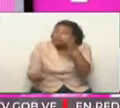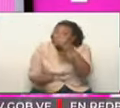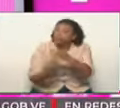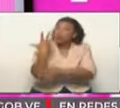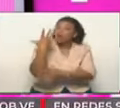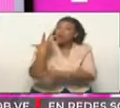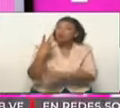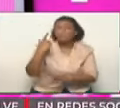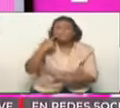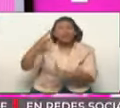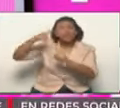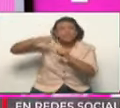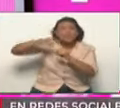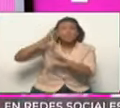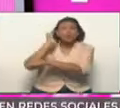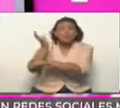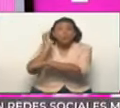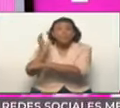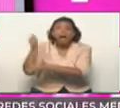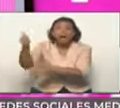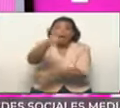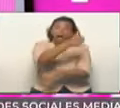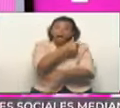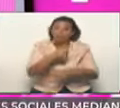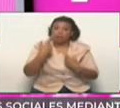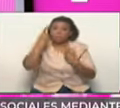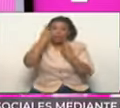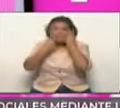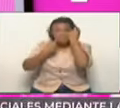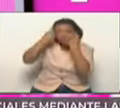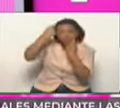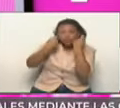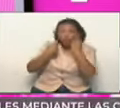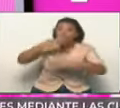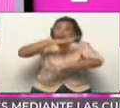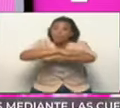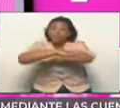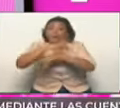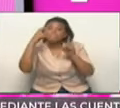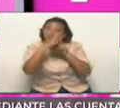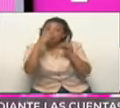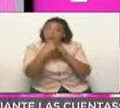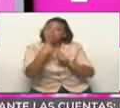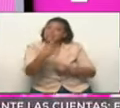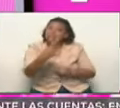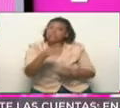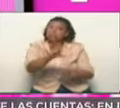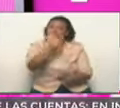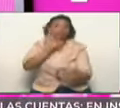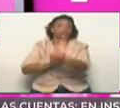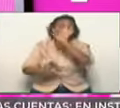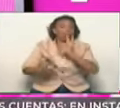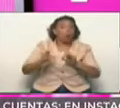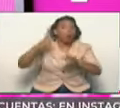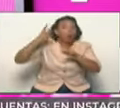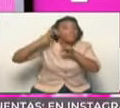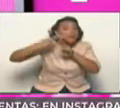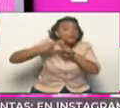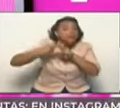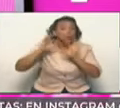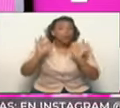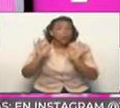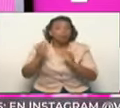Y en ese tipo de cumbres cada gesto cuenta y cada palabra cuenta. Y nosotros no solamente